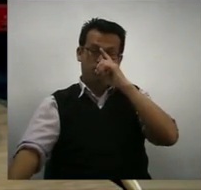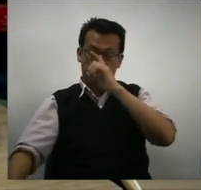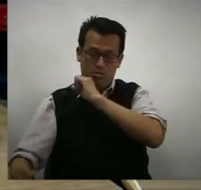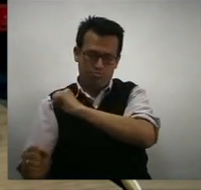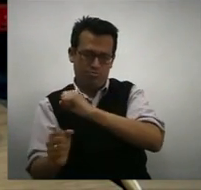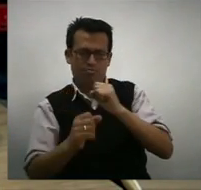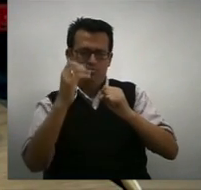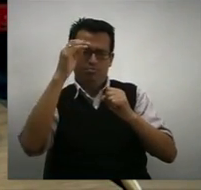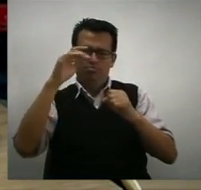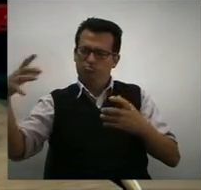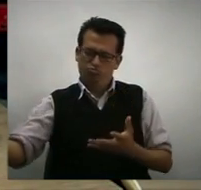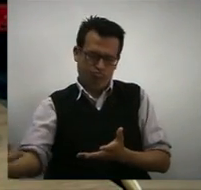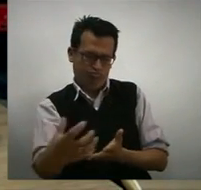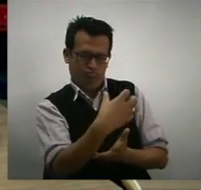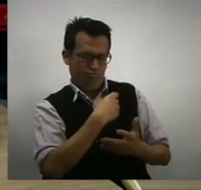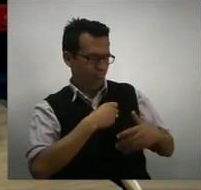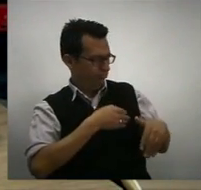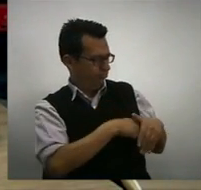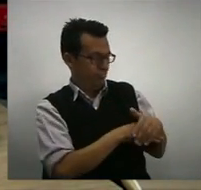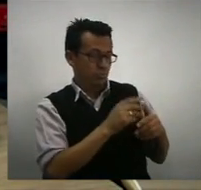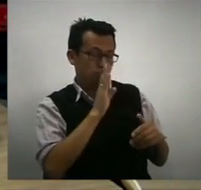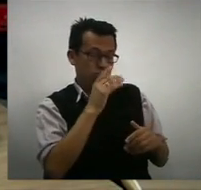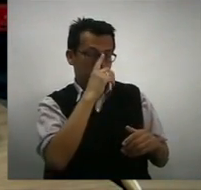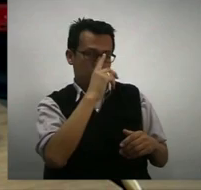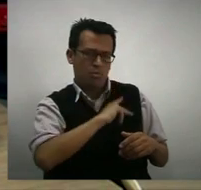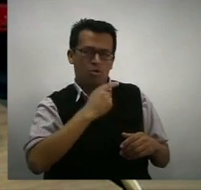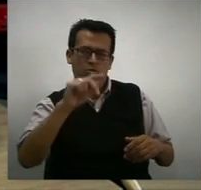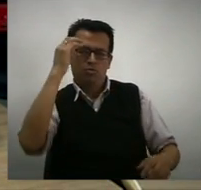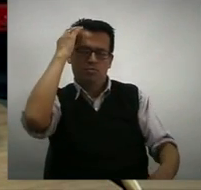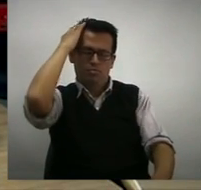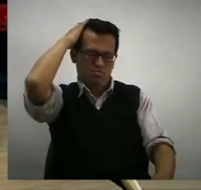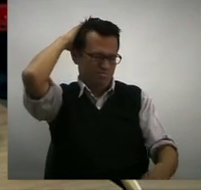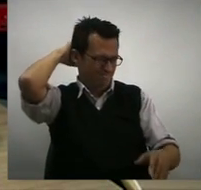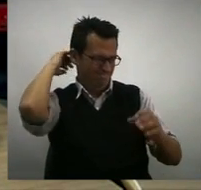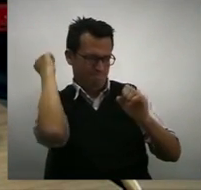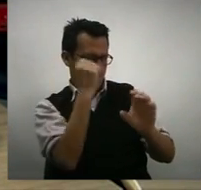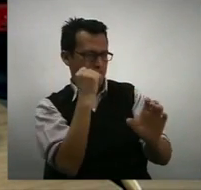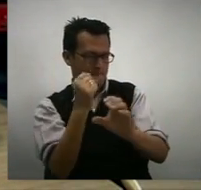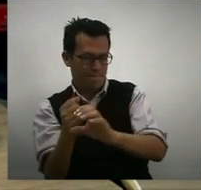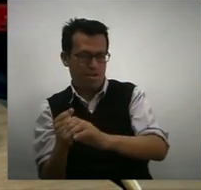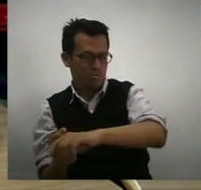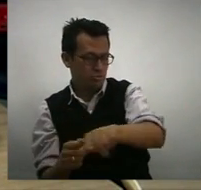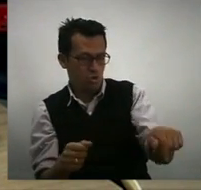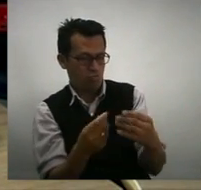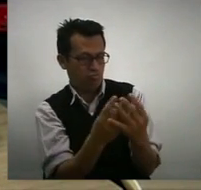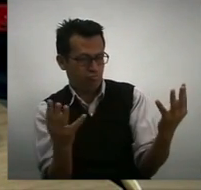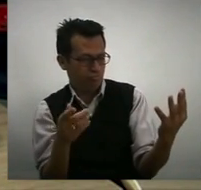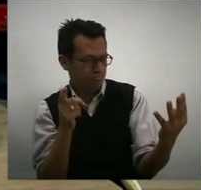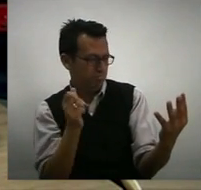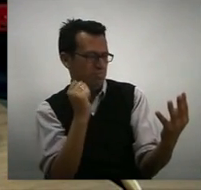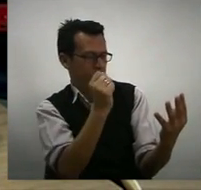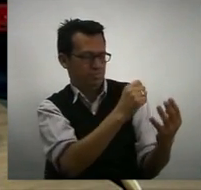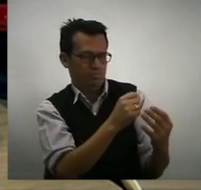Coleccionista de cicatrices, propias y ajenas, accidentalmente nacido vivo, asesino de almas, domador de polillas,